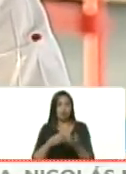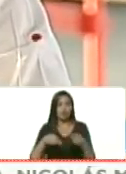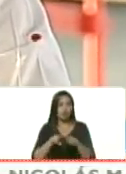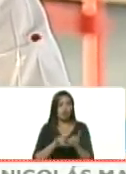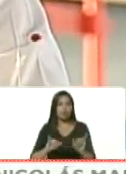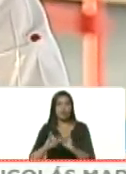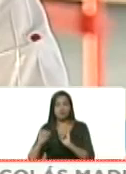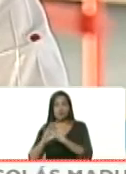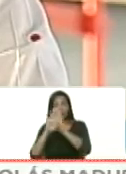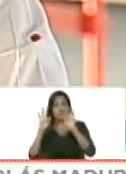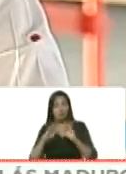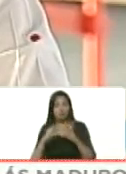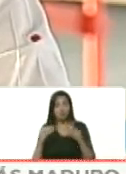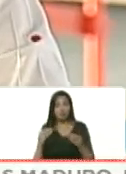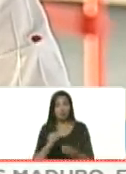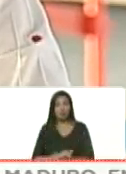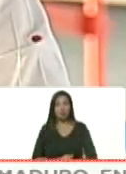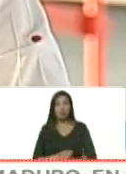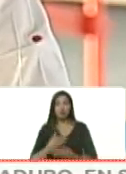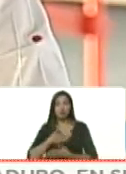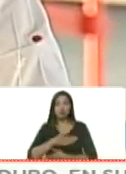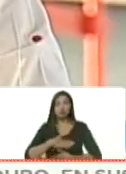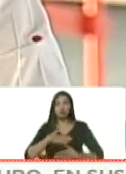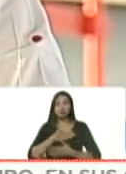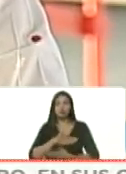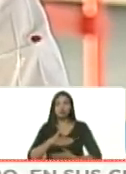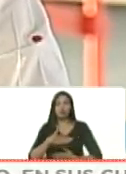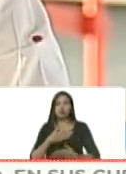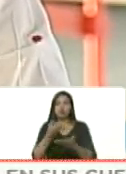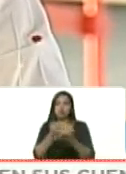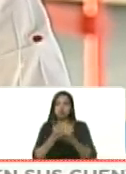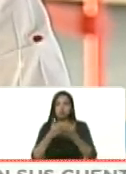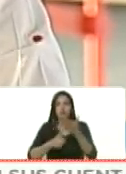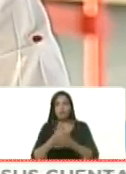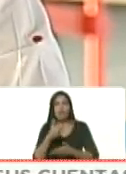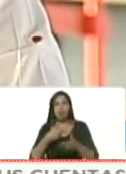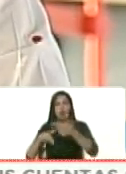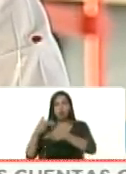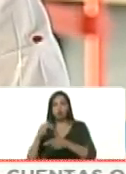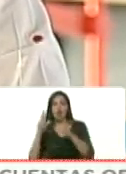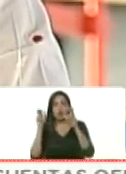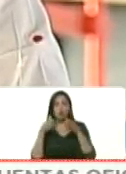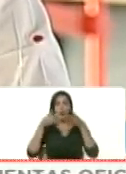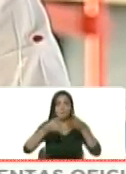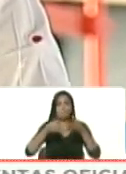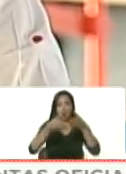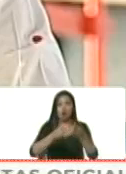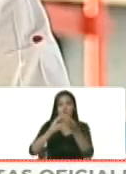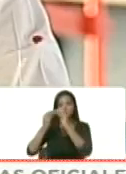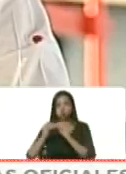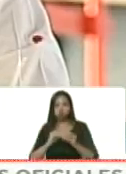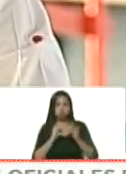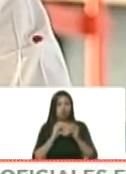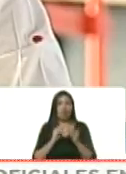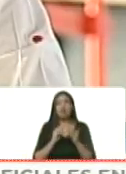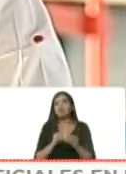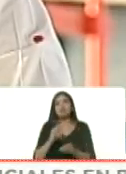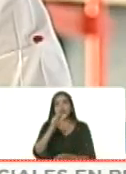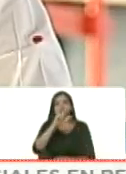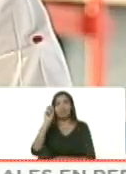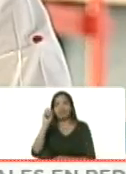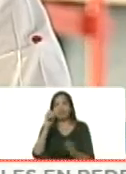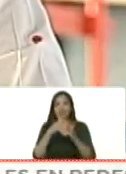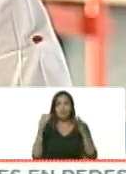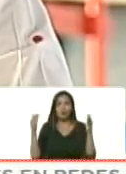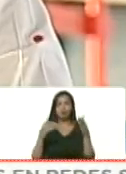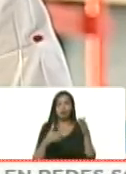astilleros en condiciones favorables para la construcción de nuevas embarcaciones, no solamente de barcos de 30 metros de pasajeros.